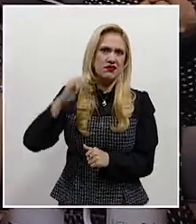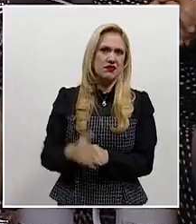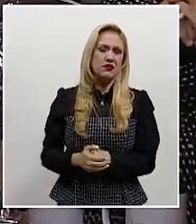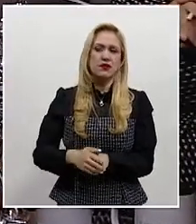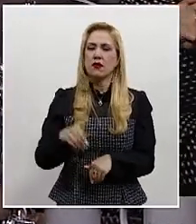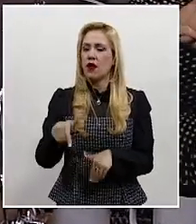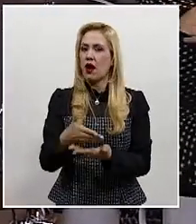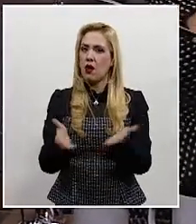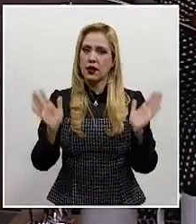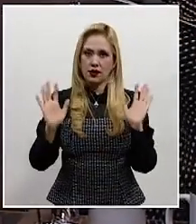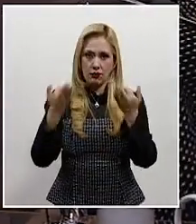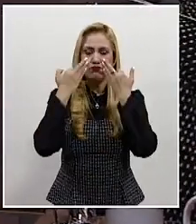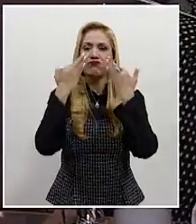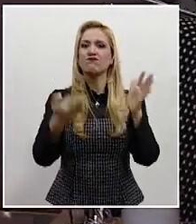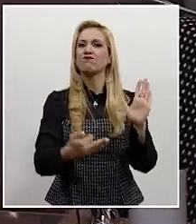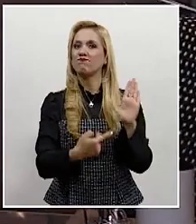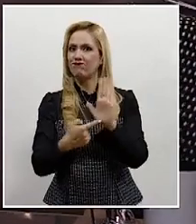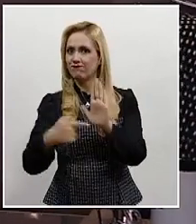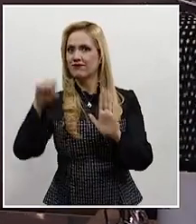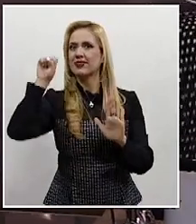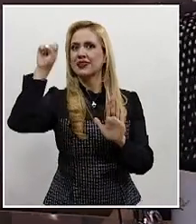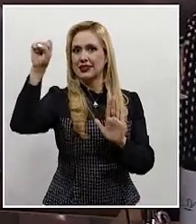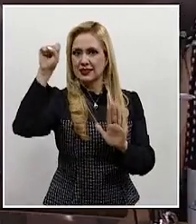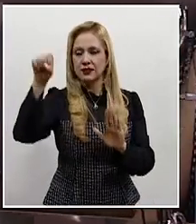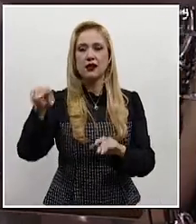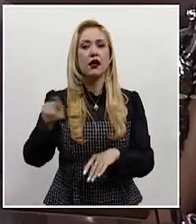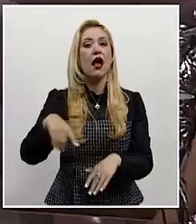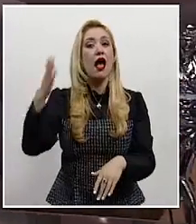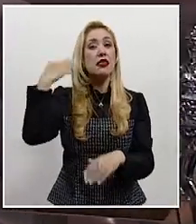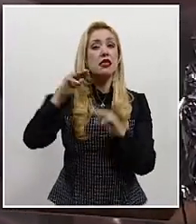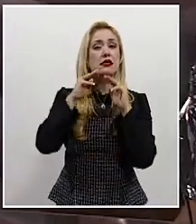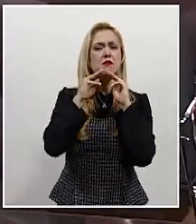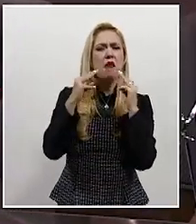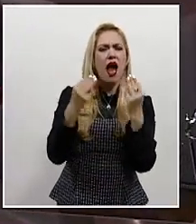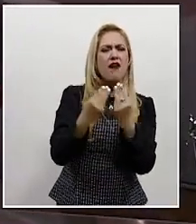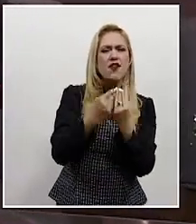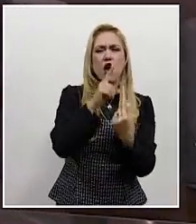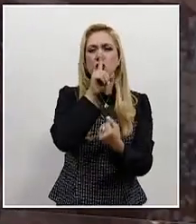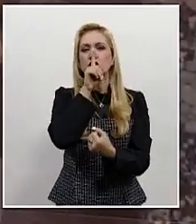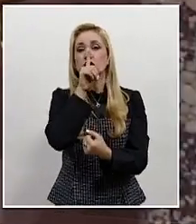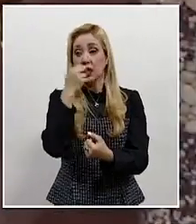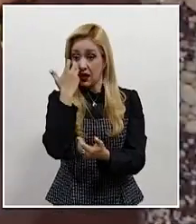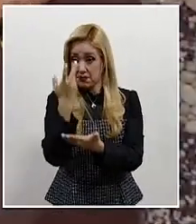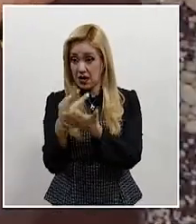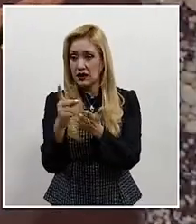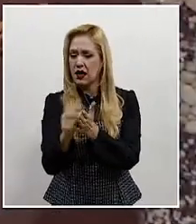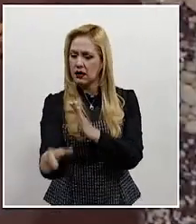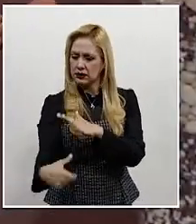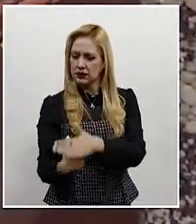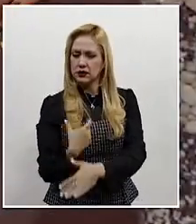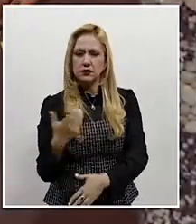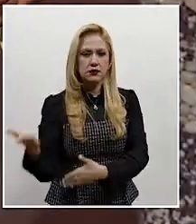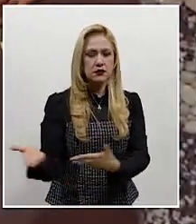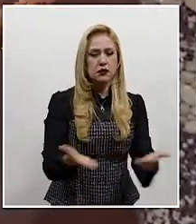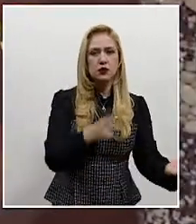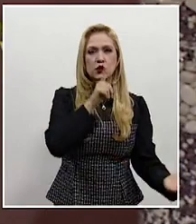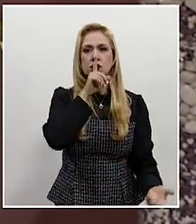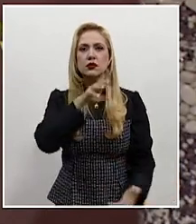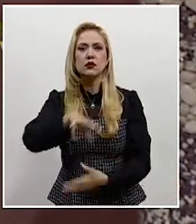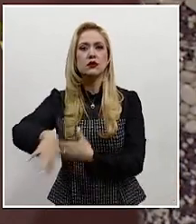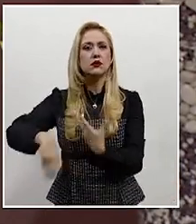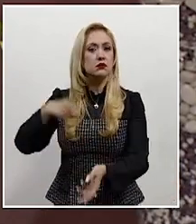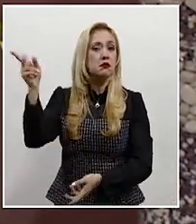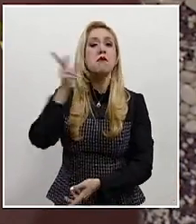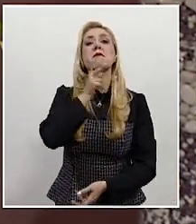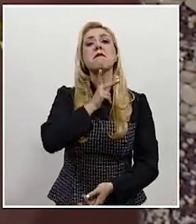los sindicatos. Habían sindicatos que eran mafias amarradas, donde al final de cuentas hemos tenido como temas como Petróleos